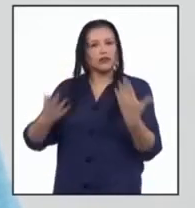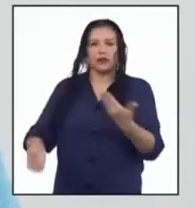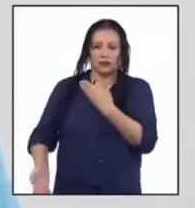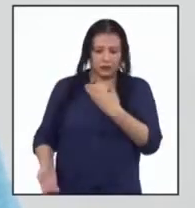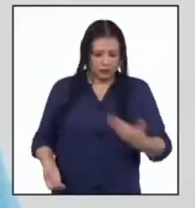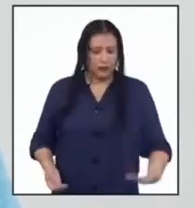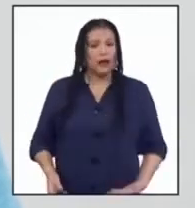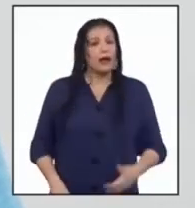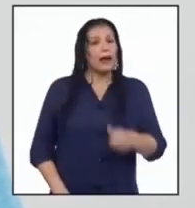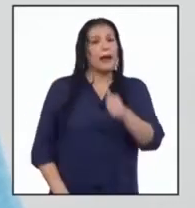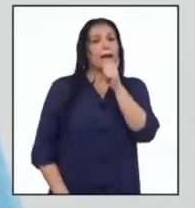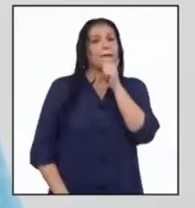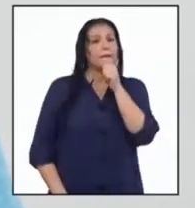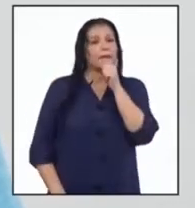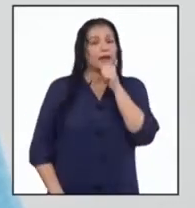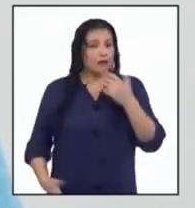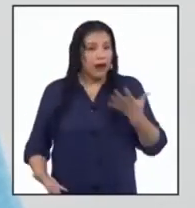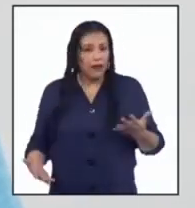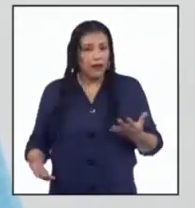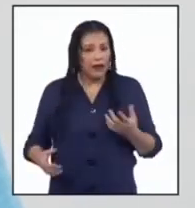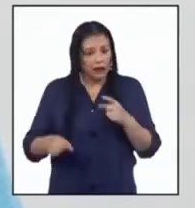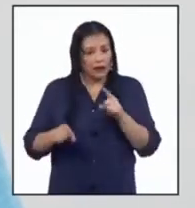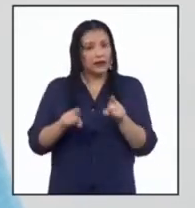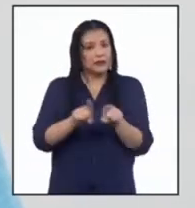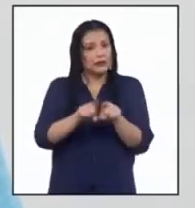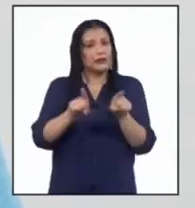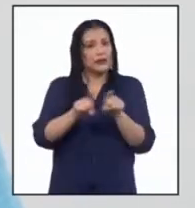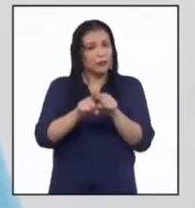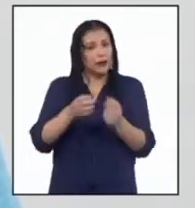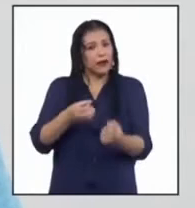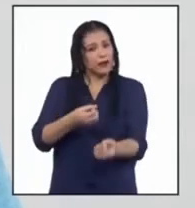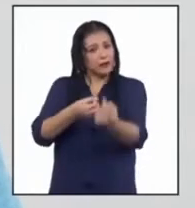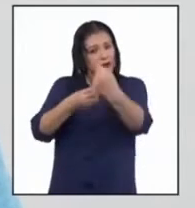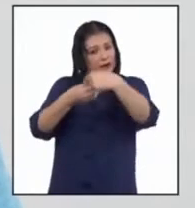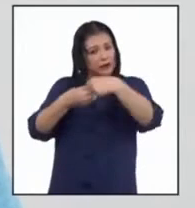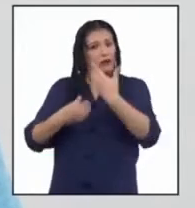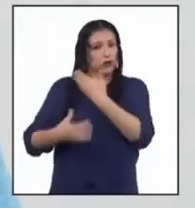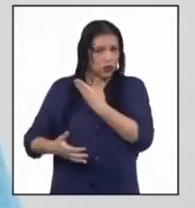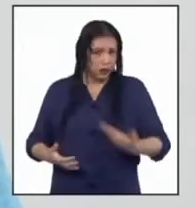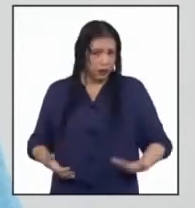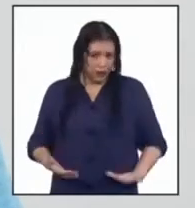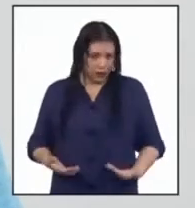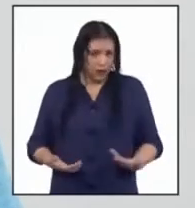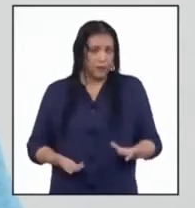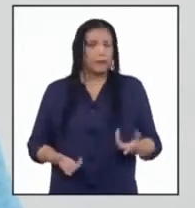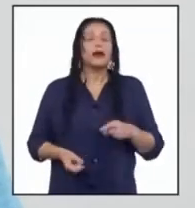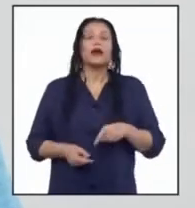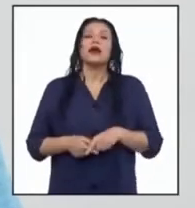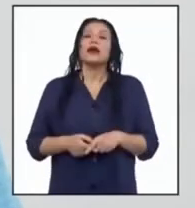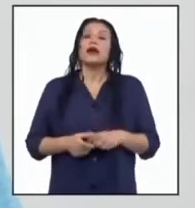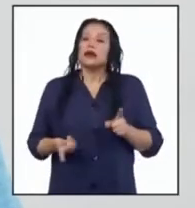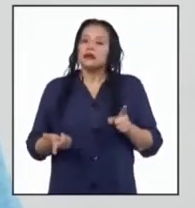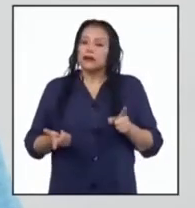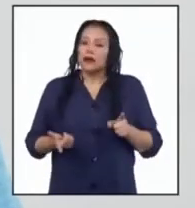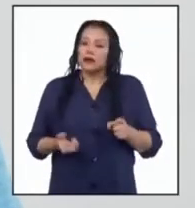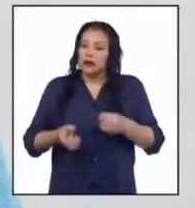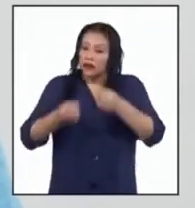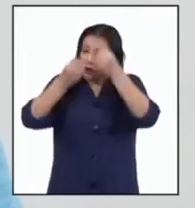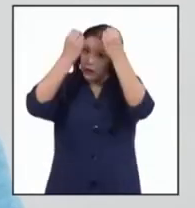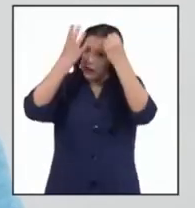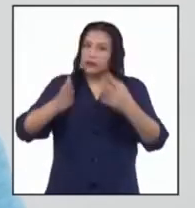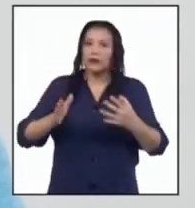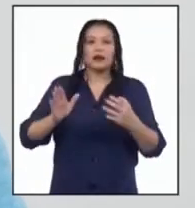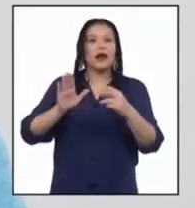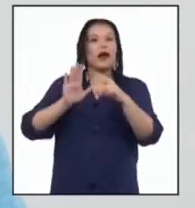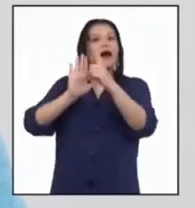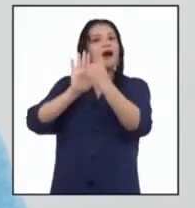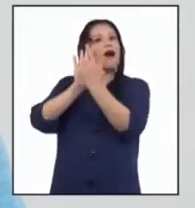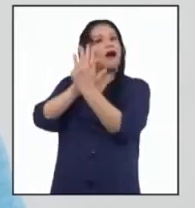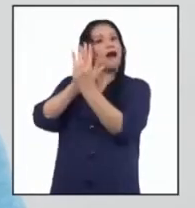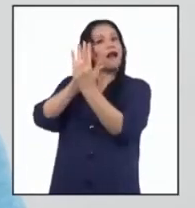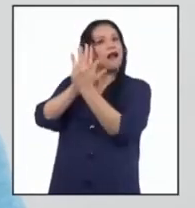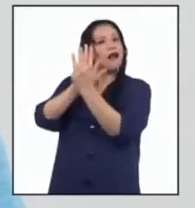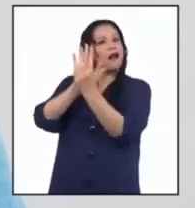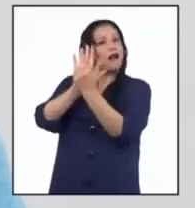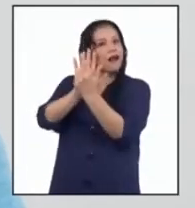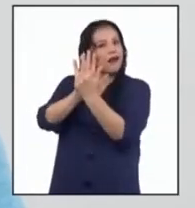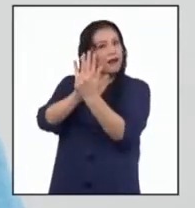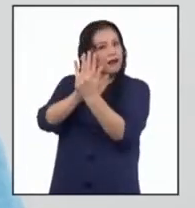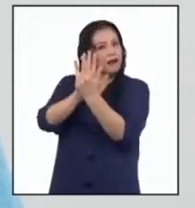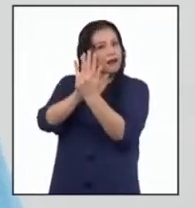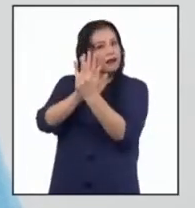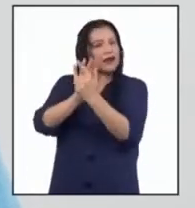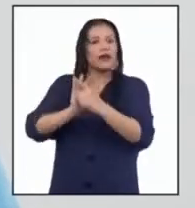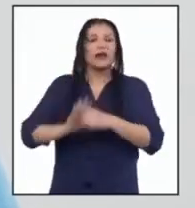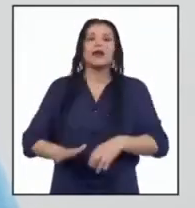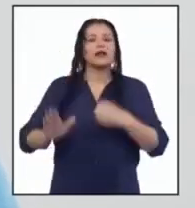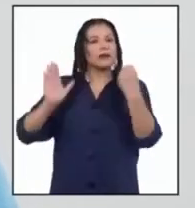públicas y privadas, incluido el propio Estado, están sometidas a leyes que se